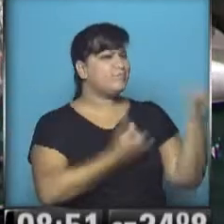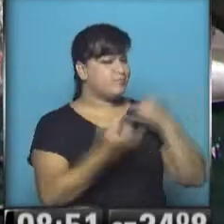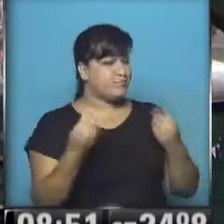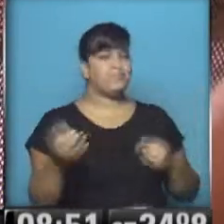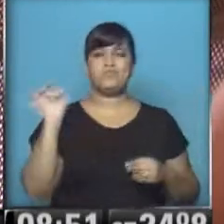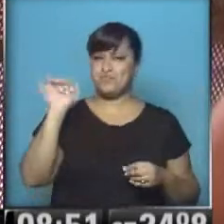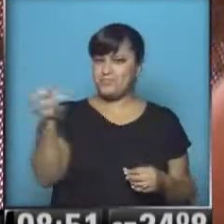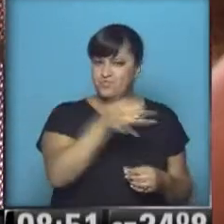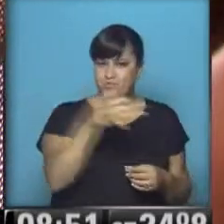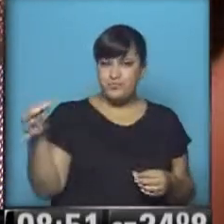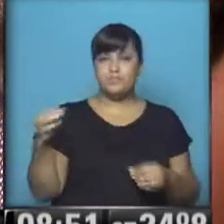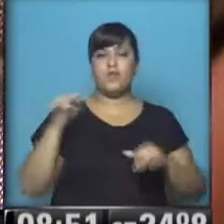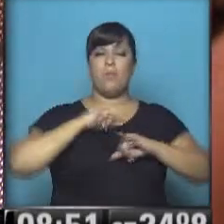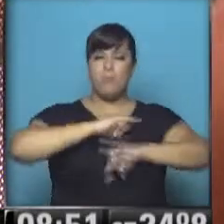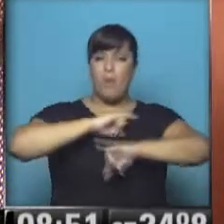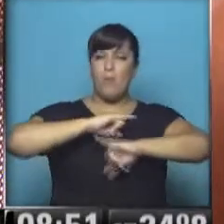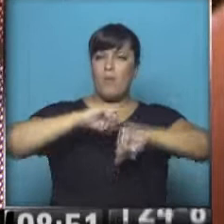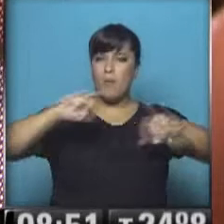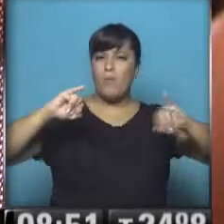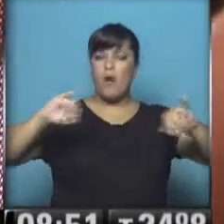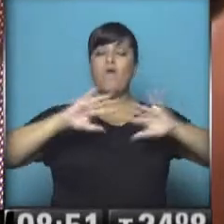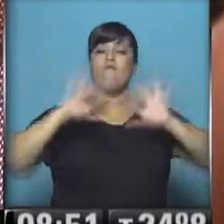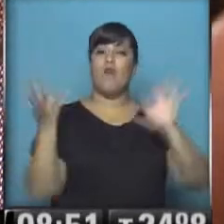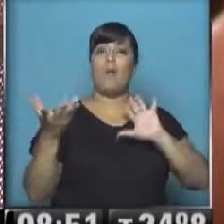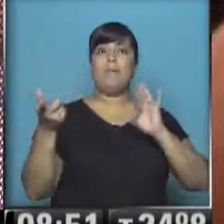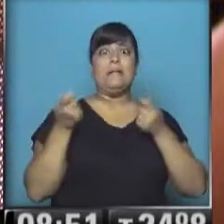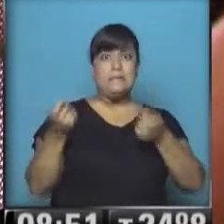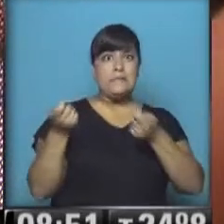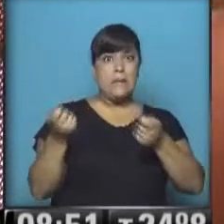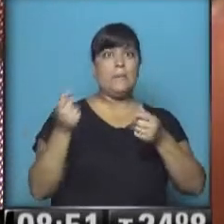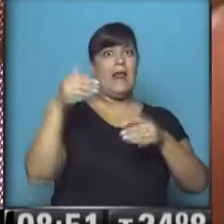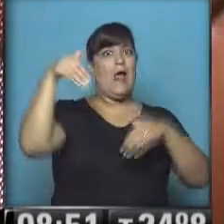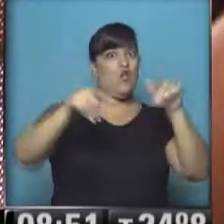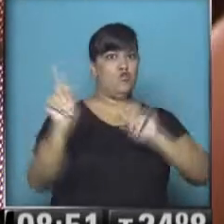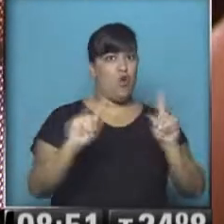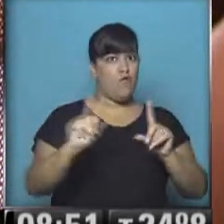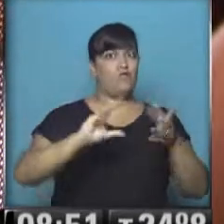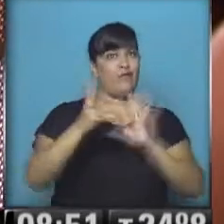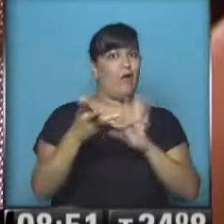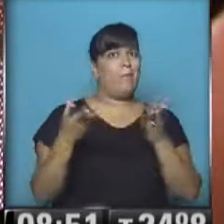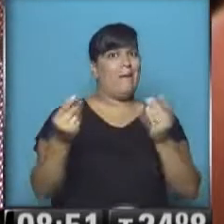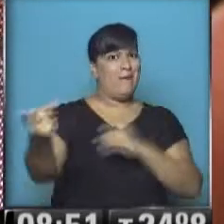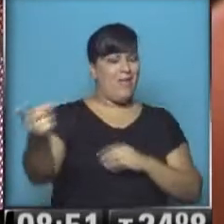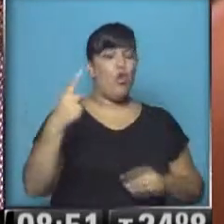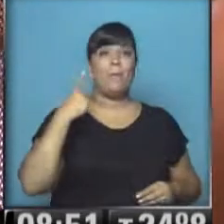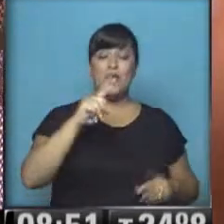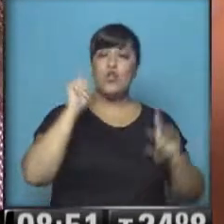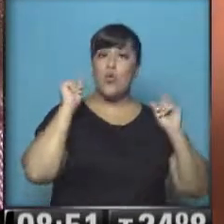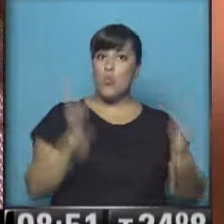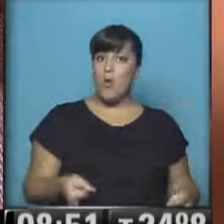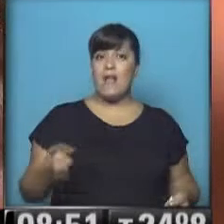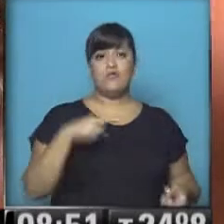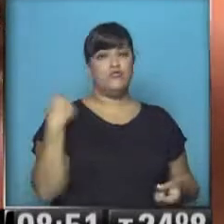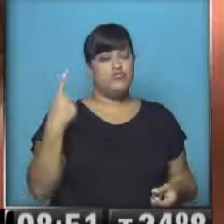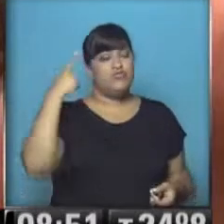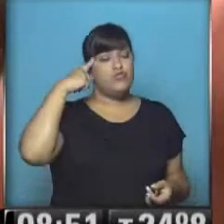estuvieron hicieron una campaña para disuadir a la gente para que no lo votará de dosis de terror de todas maneras y yo creo